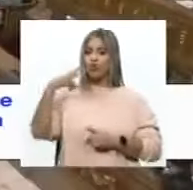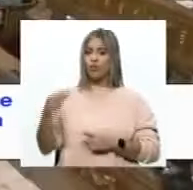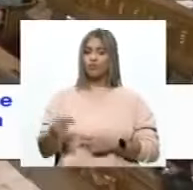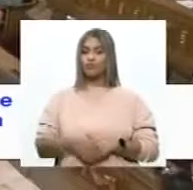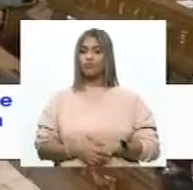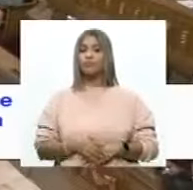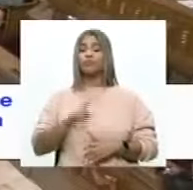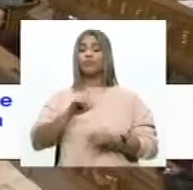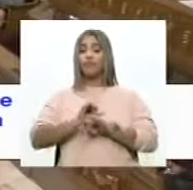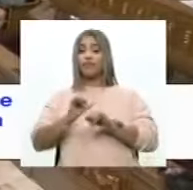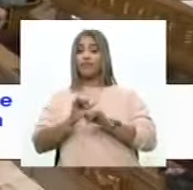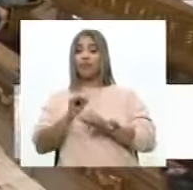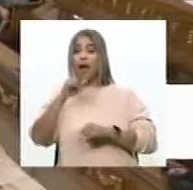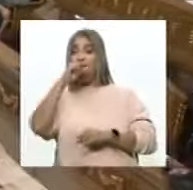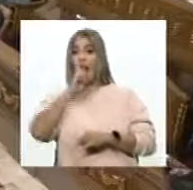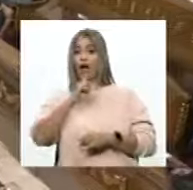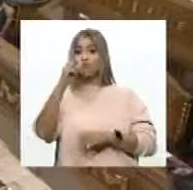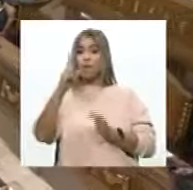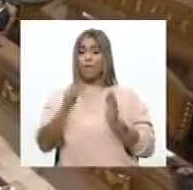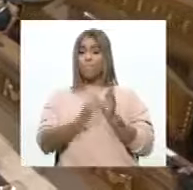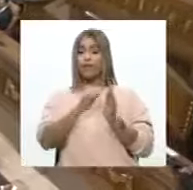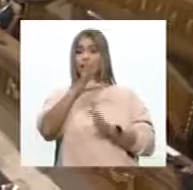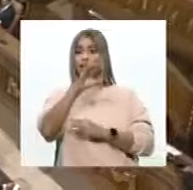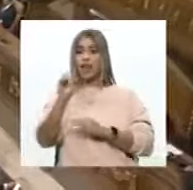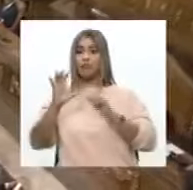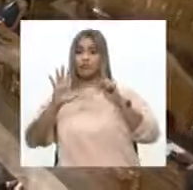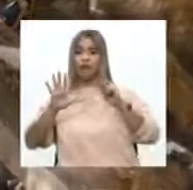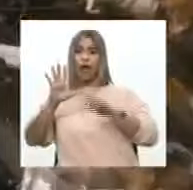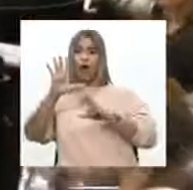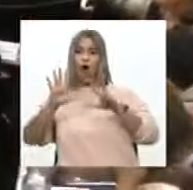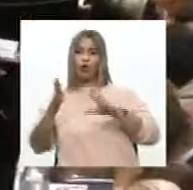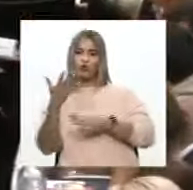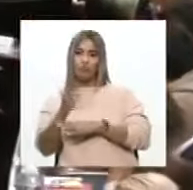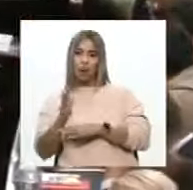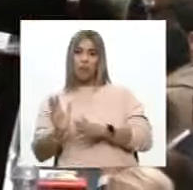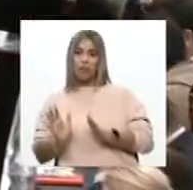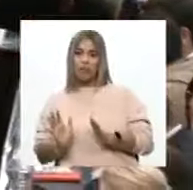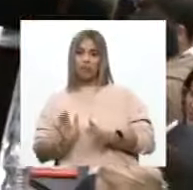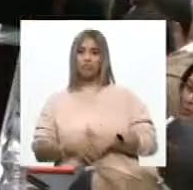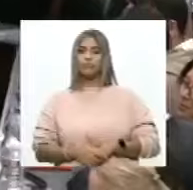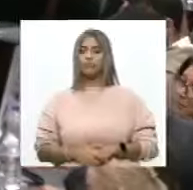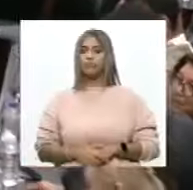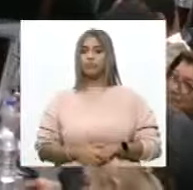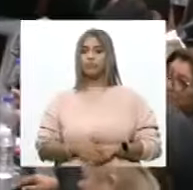así cuando a finales de 1568 aproximadamente,